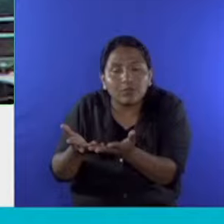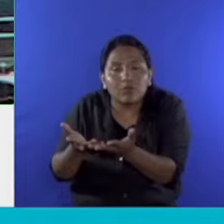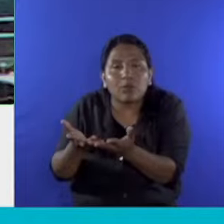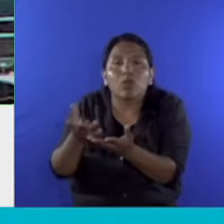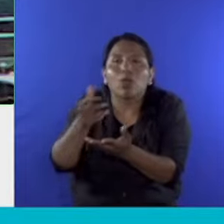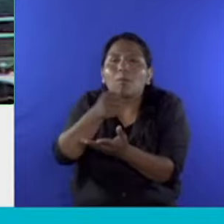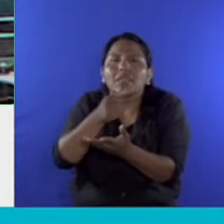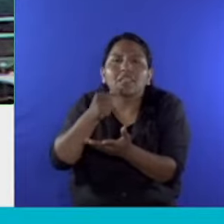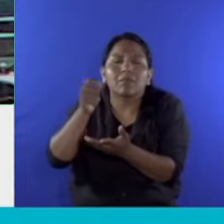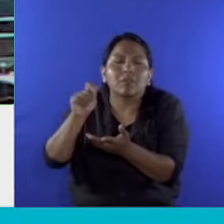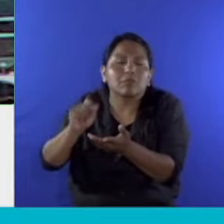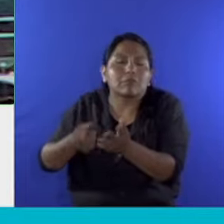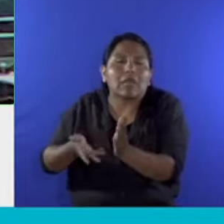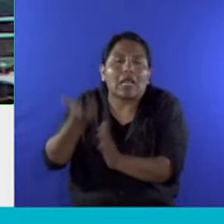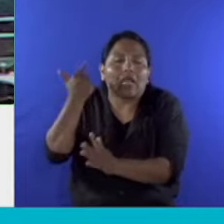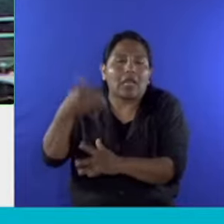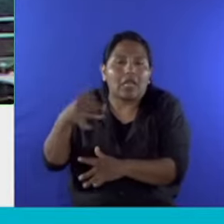con medicamentos más caros.